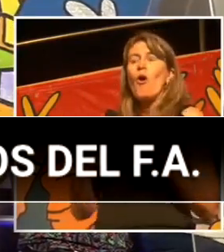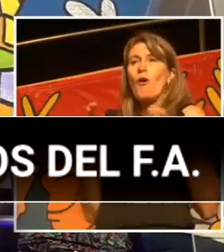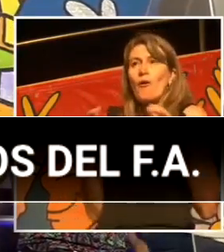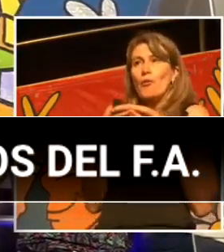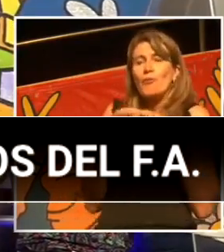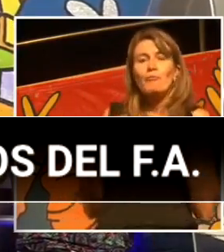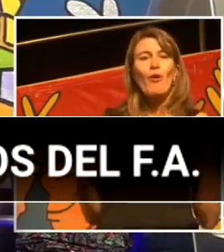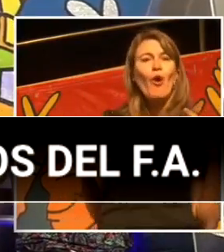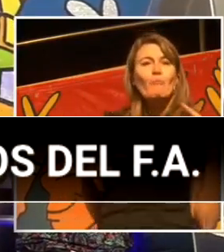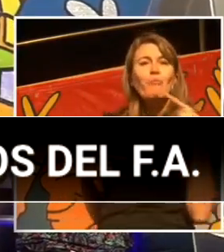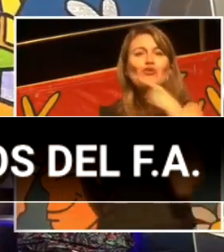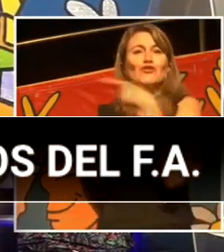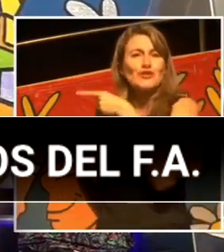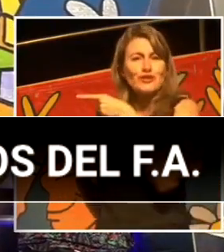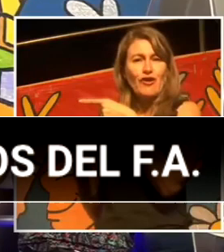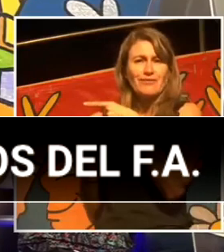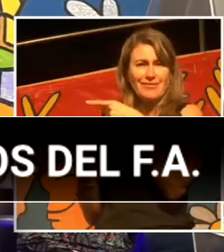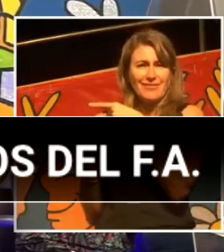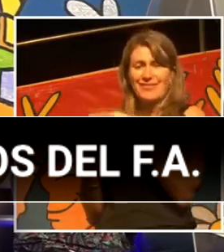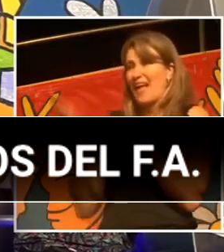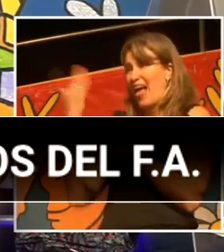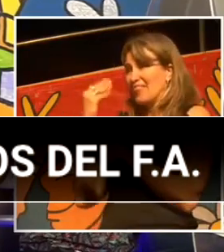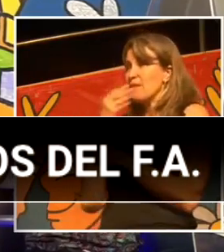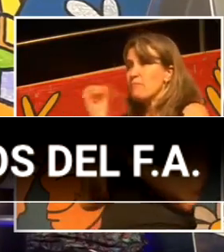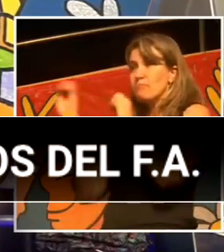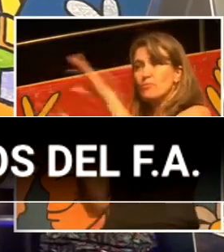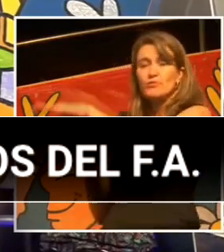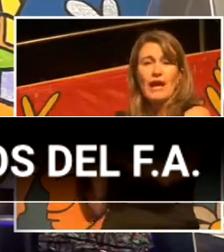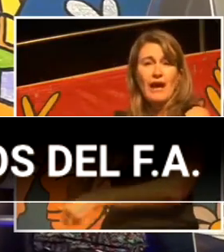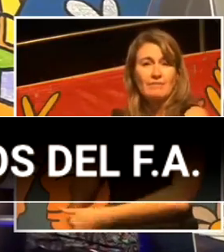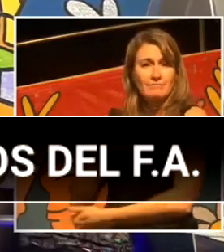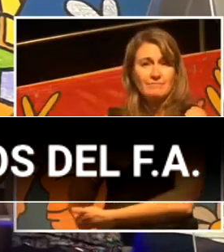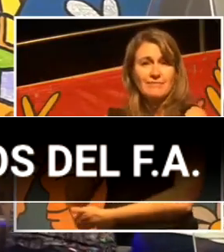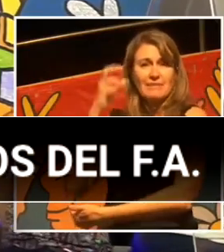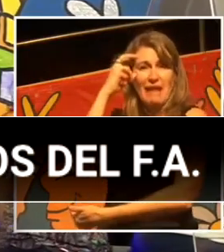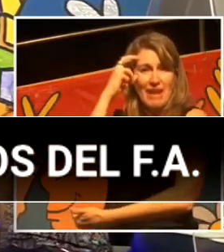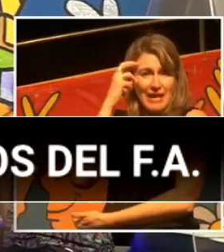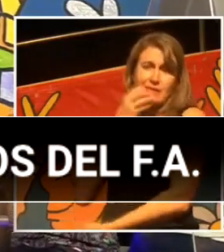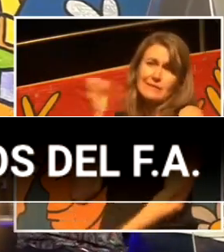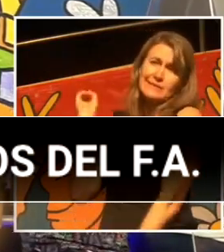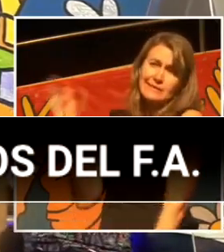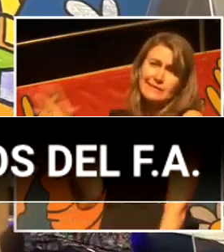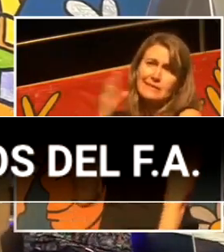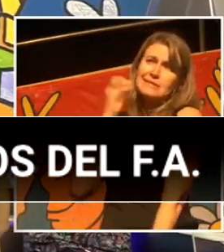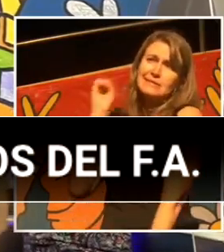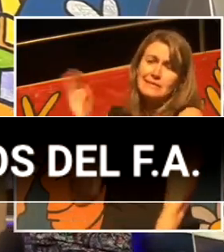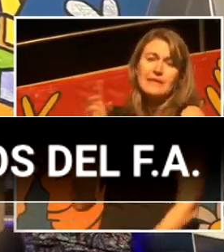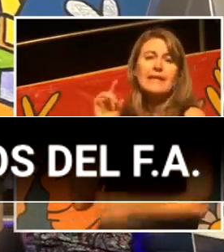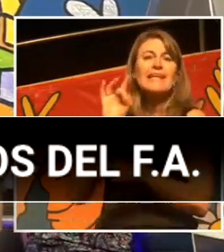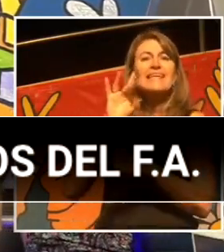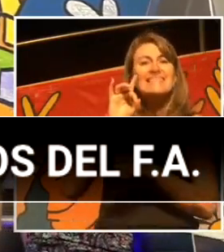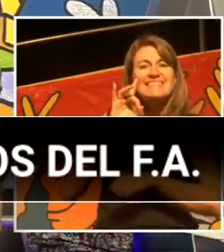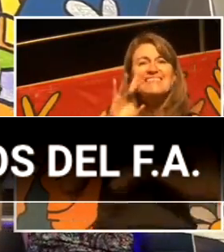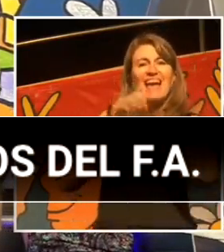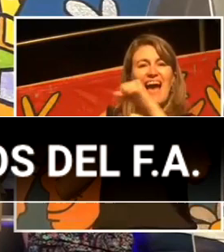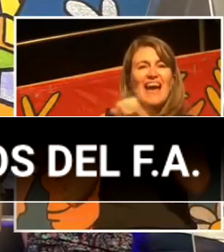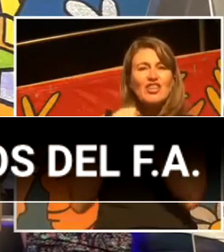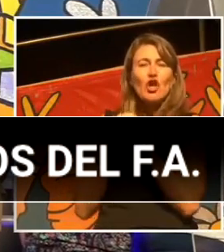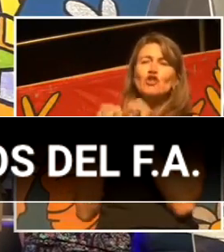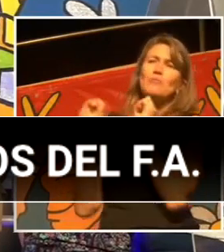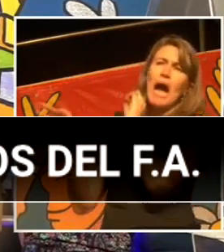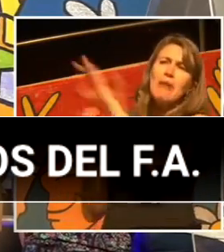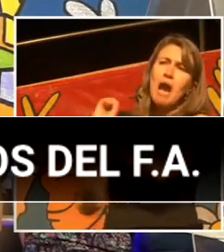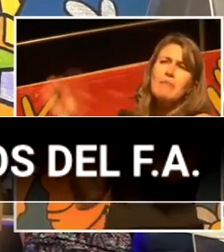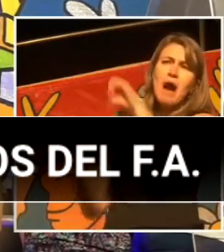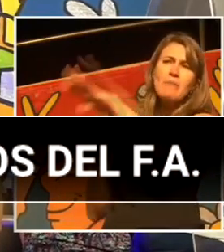los que putearon a Mujica y a tabaré Vázquez Durante los últimos quince años no sé qué papel nos quieren asignar